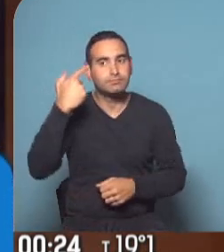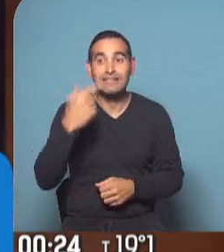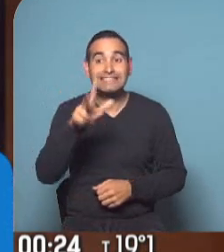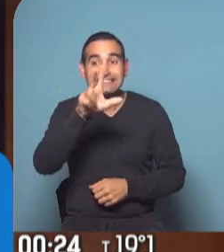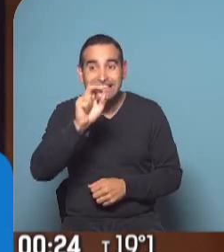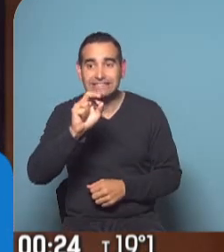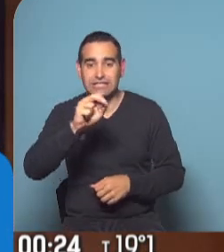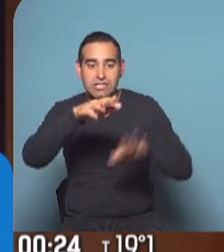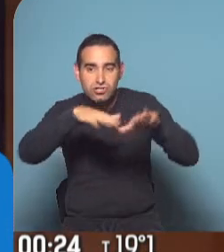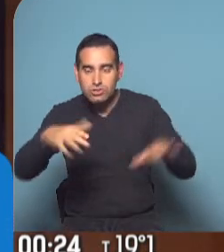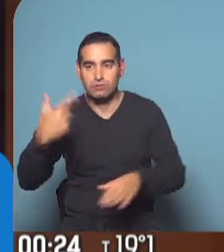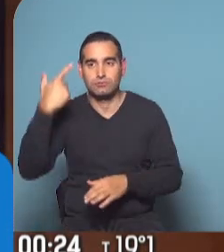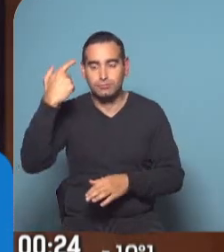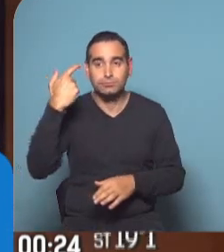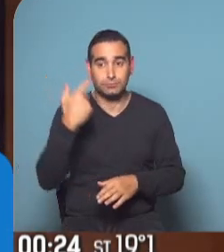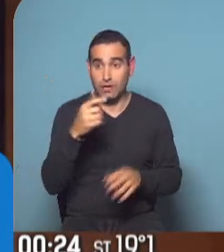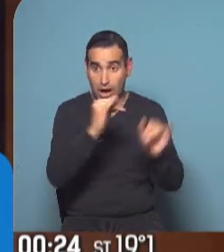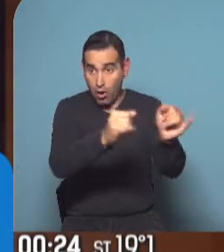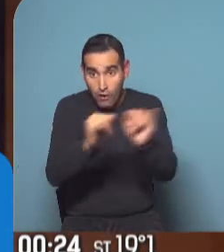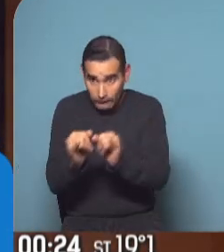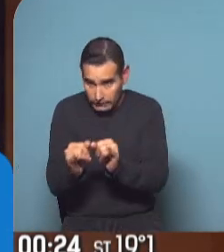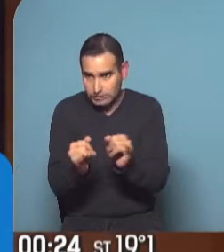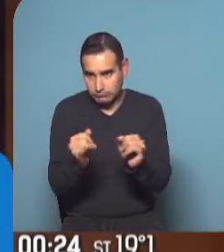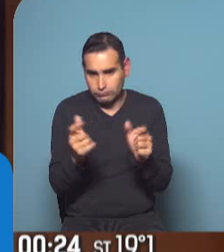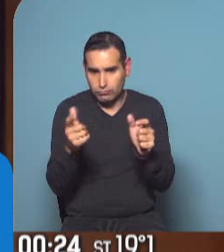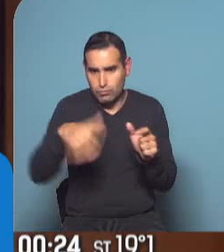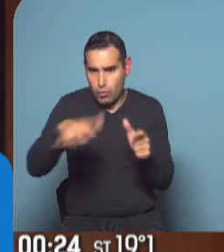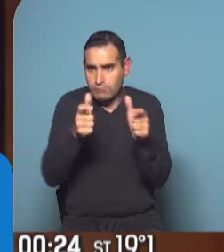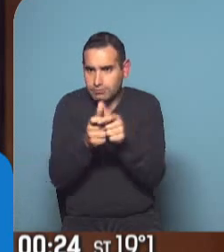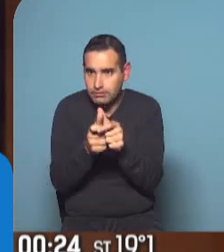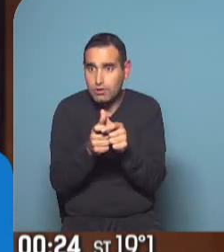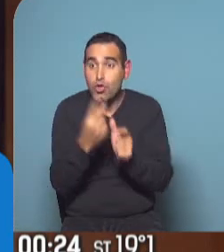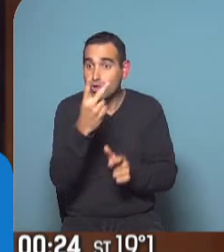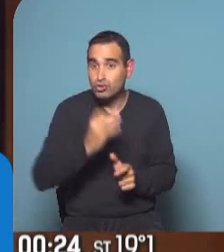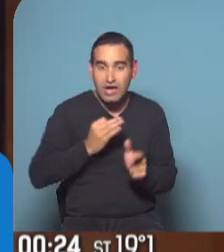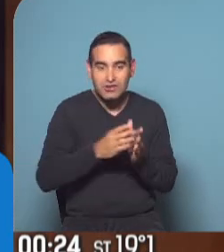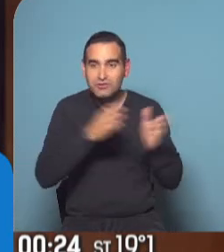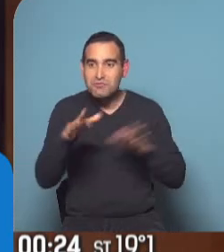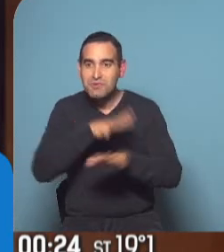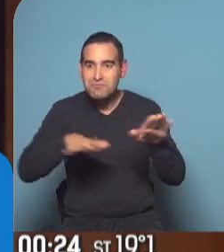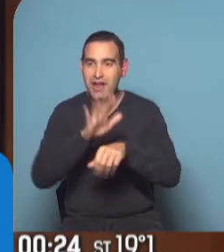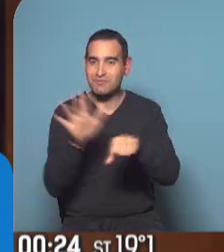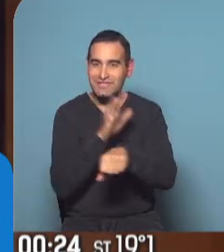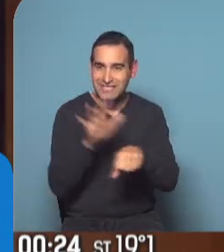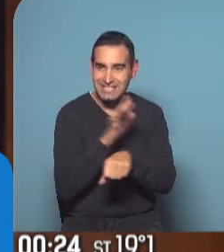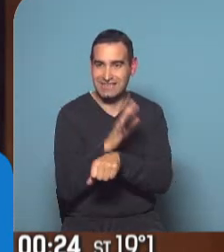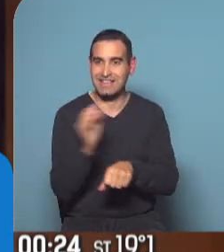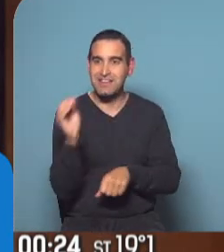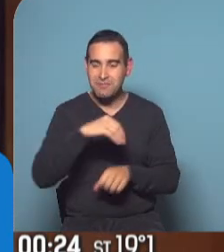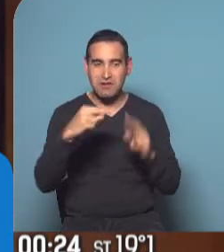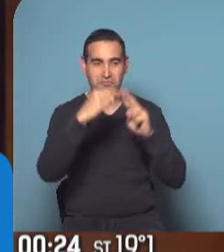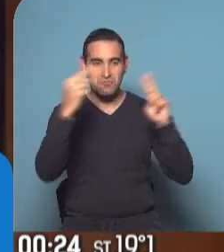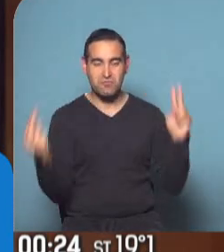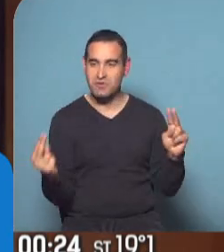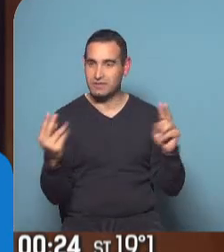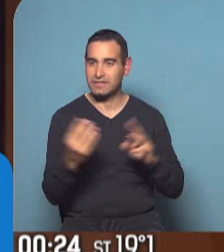chicos se ven suicidaron santo de los pobres adolescentes se es una población chiquita en dos años sábado en un cine debate pintó en el puente se tiraban y hoy el suicidio